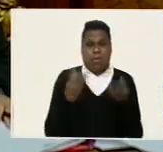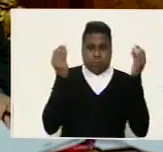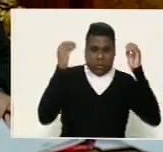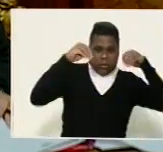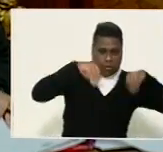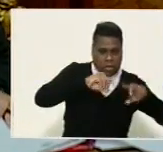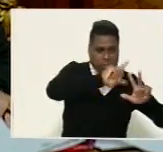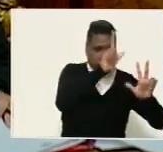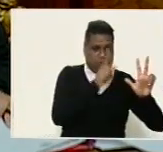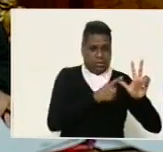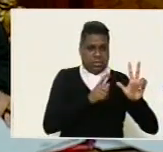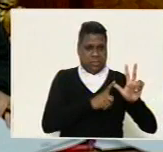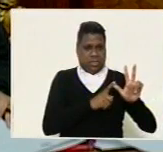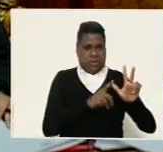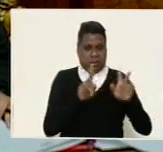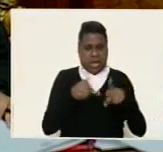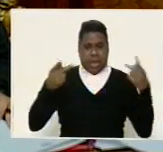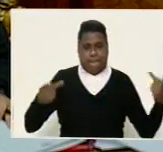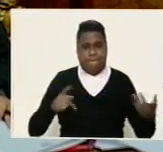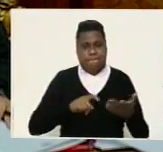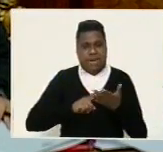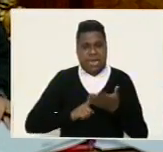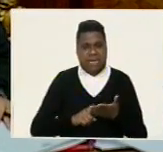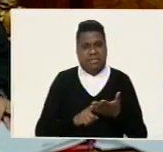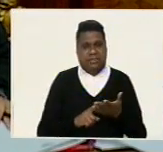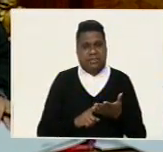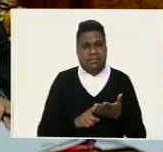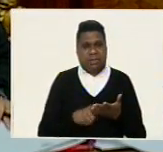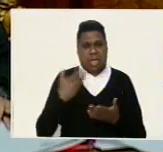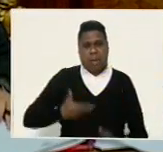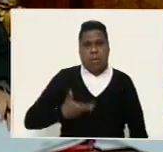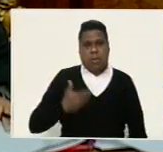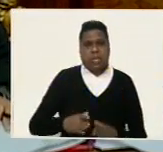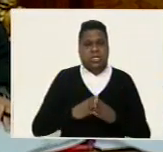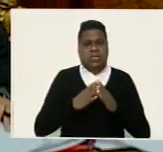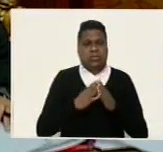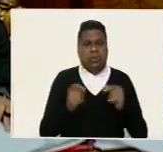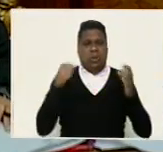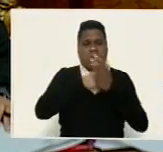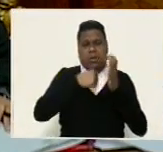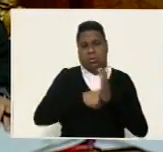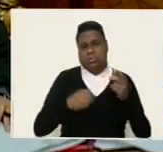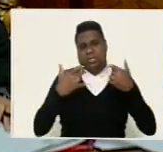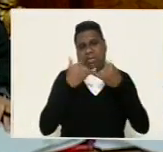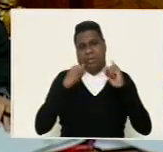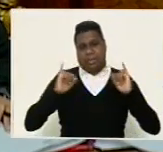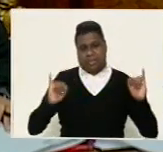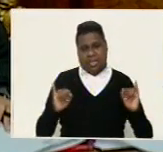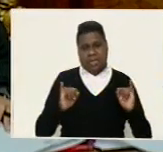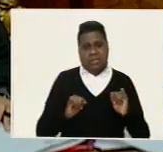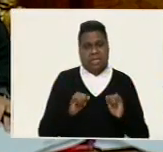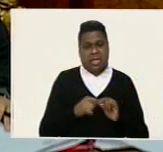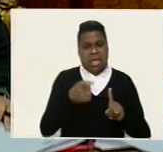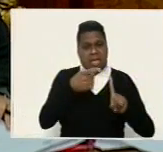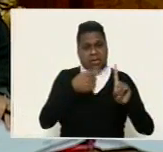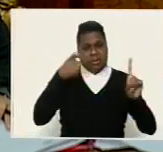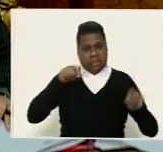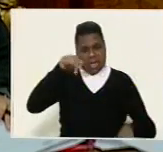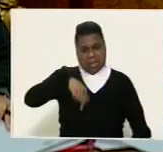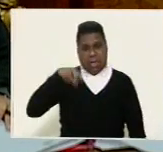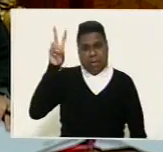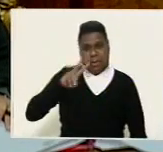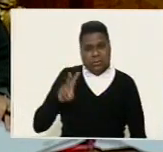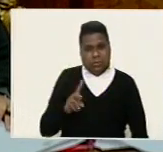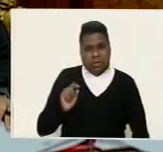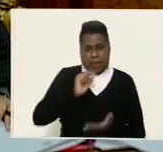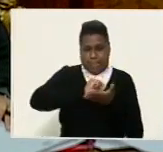considerando que el Correo del Orinoco, por su importancia en las luchas independentistas de y desde Venezuela, que marcó un